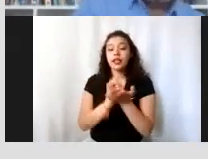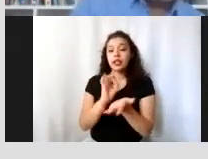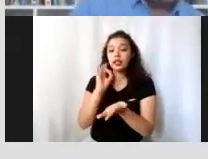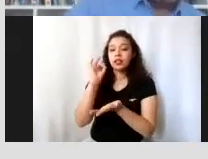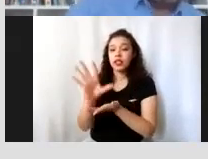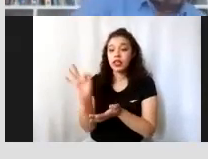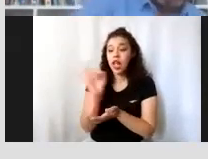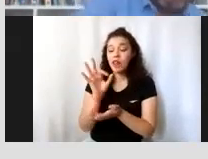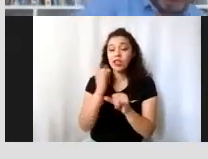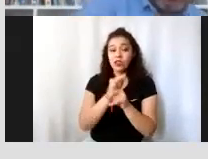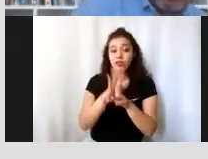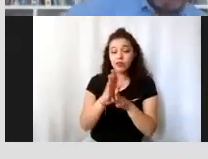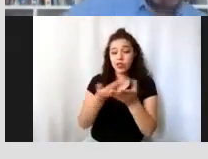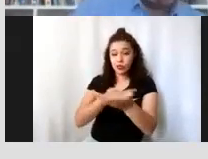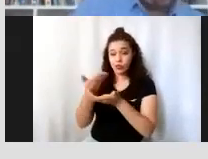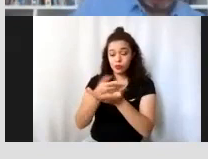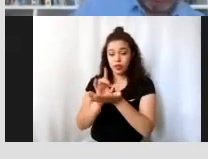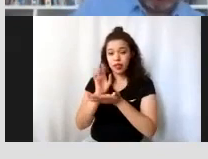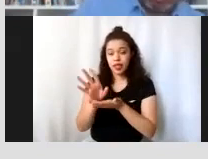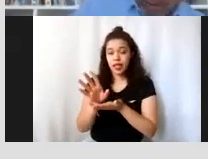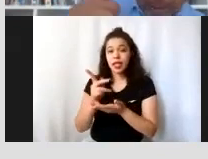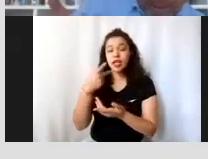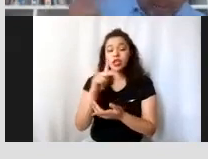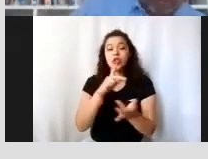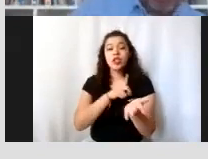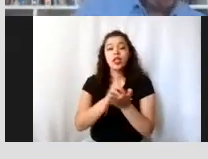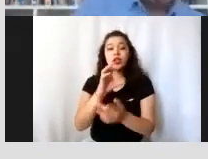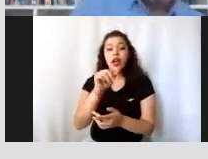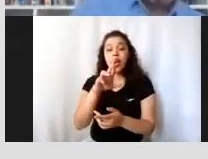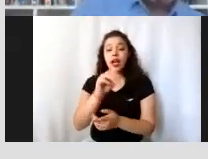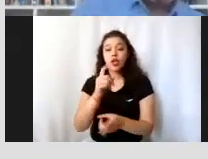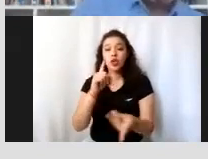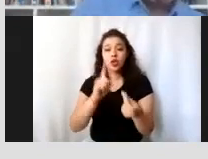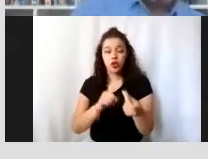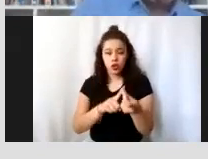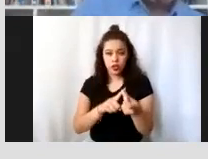probables y dónde puedes ejercer tus derechos ARCO en la propia